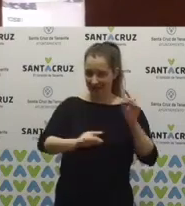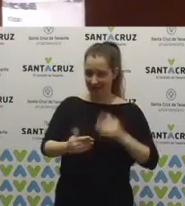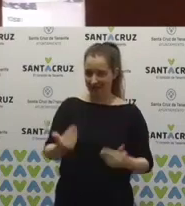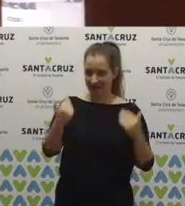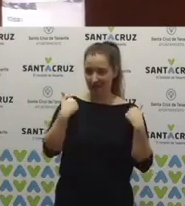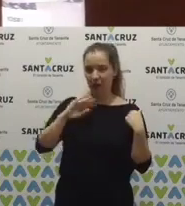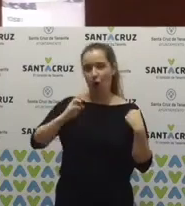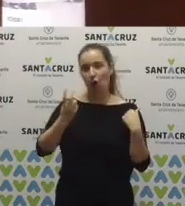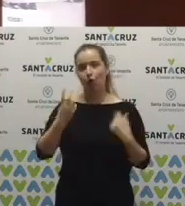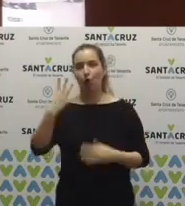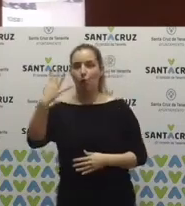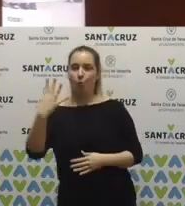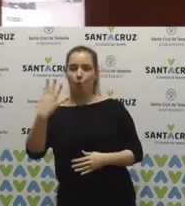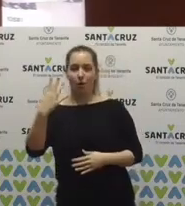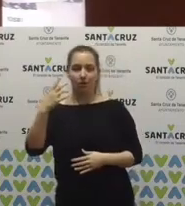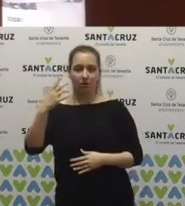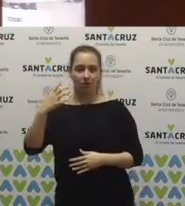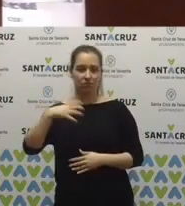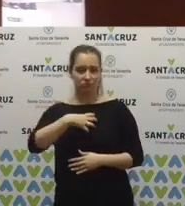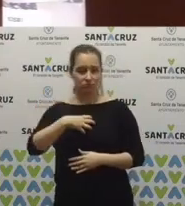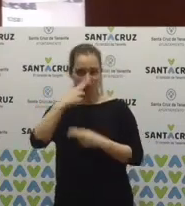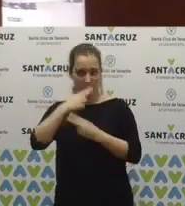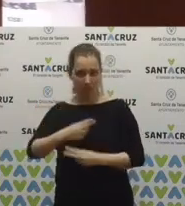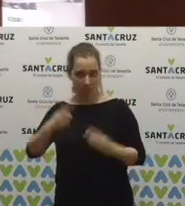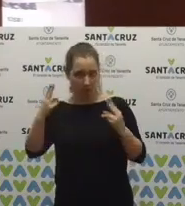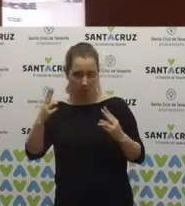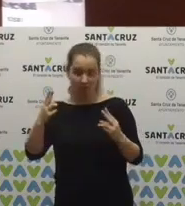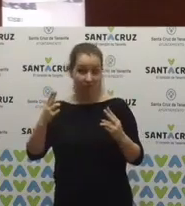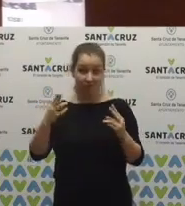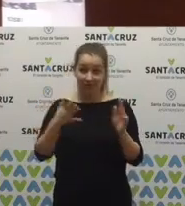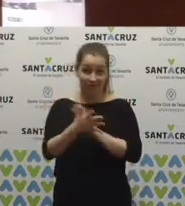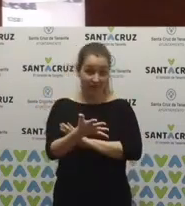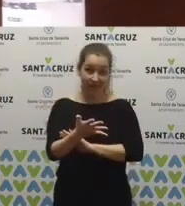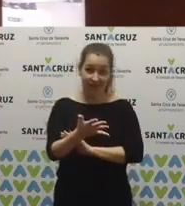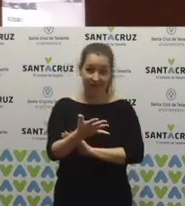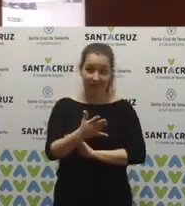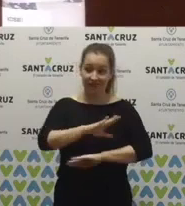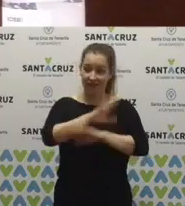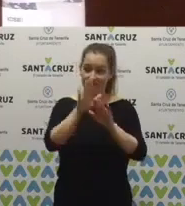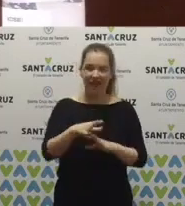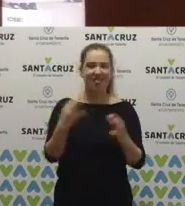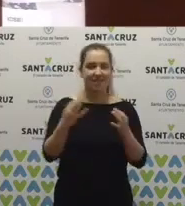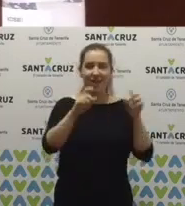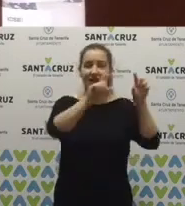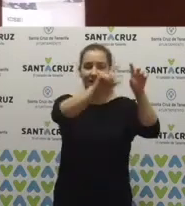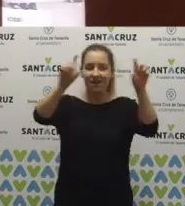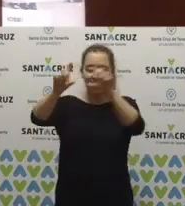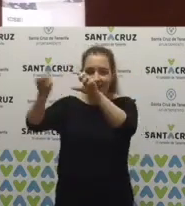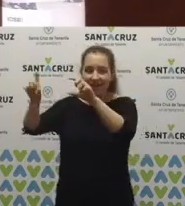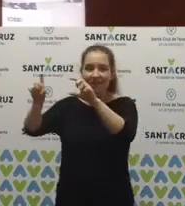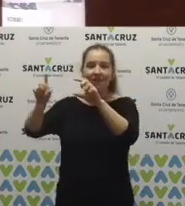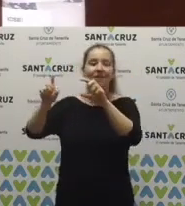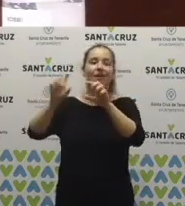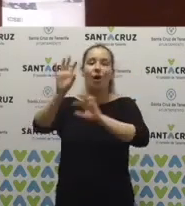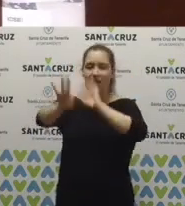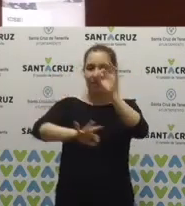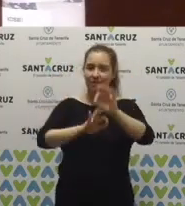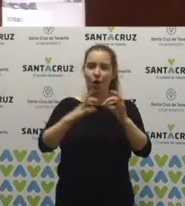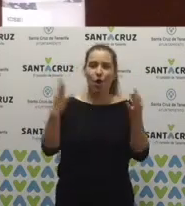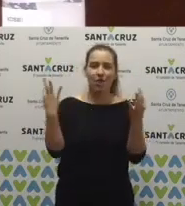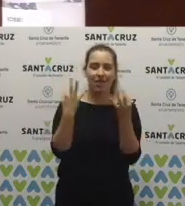son cargos públicos de otras instituciones etcétera en nuestra opinión debieran ser las propias organizaciones las que decidieran cómo están